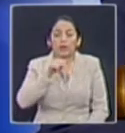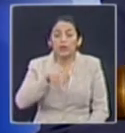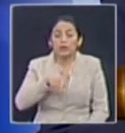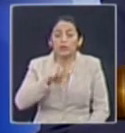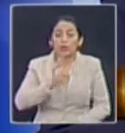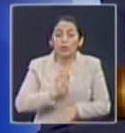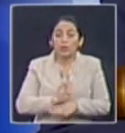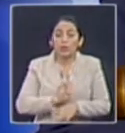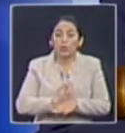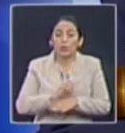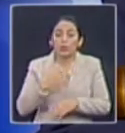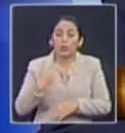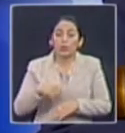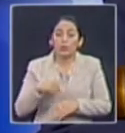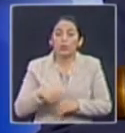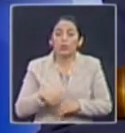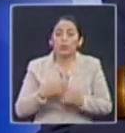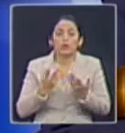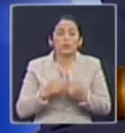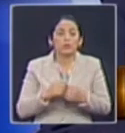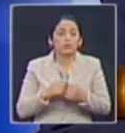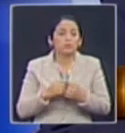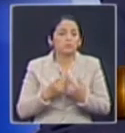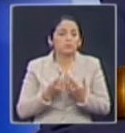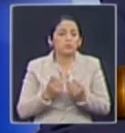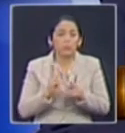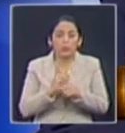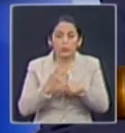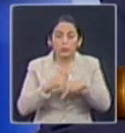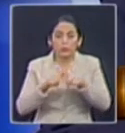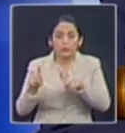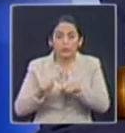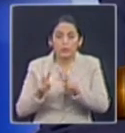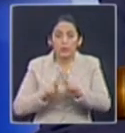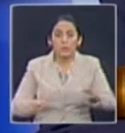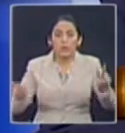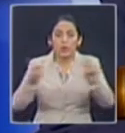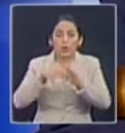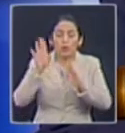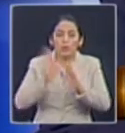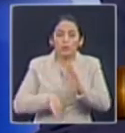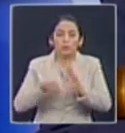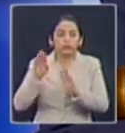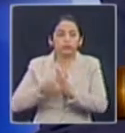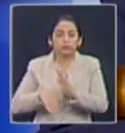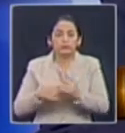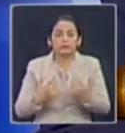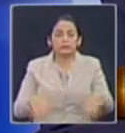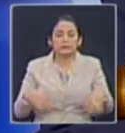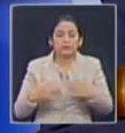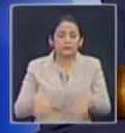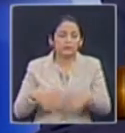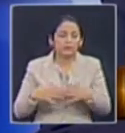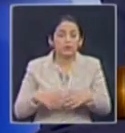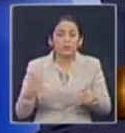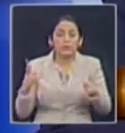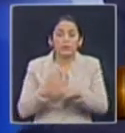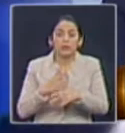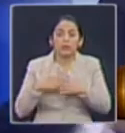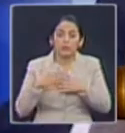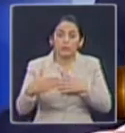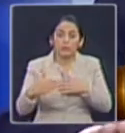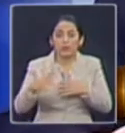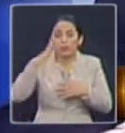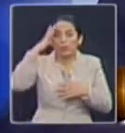decir, una caída en los precios generalizados, lo cual es muy peligroso en la medida que puede esto generar que